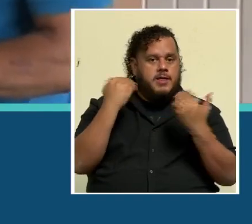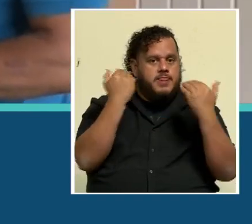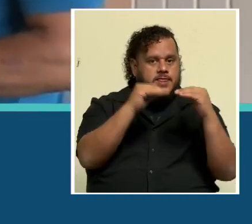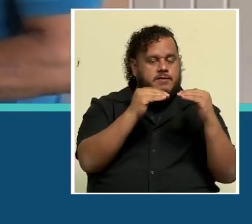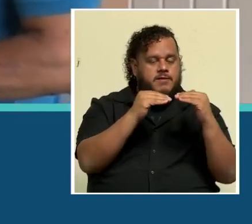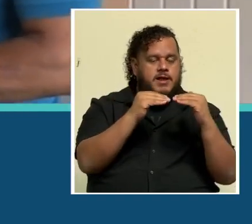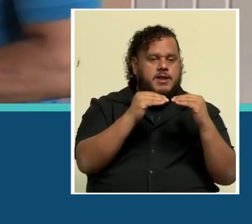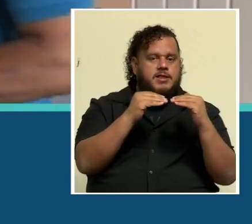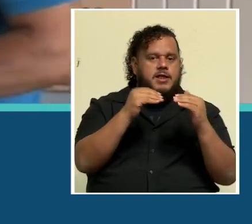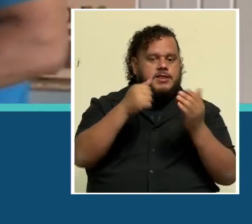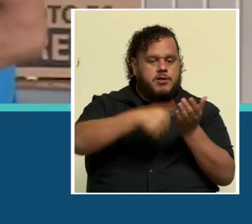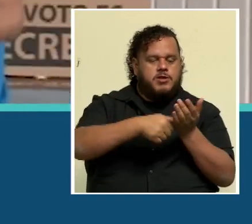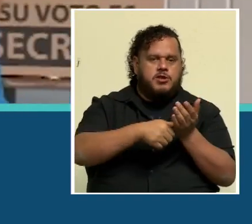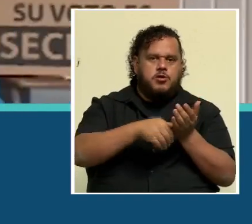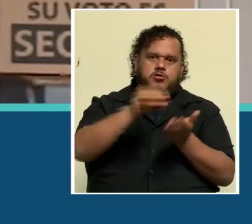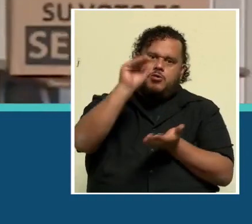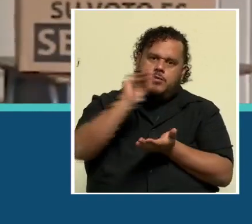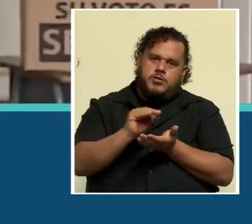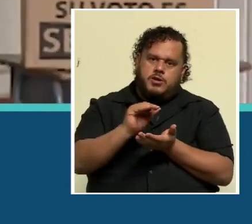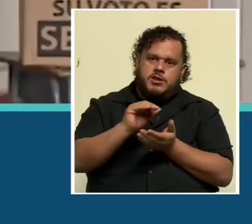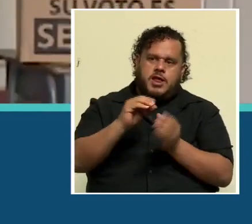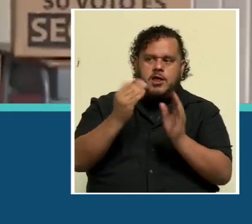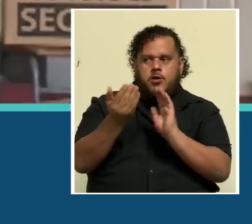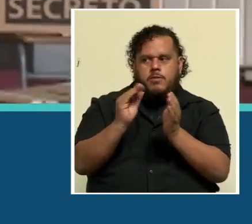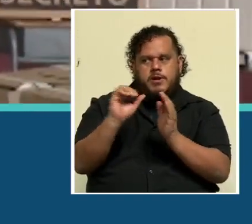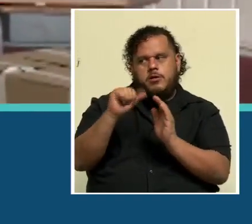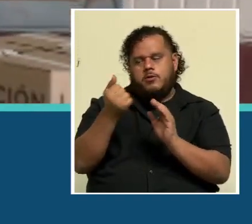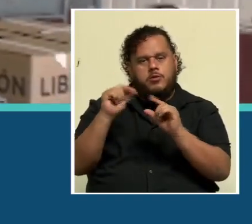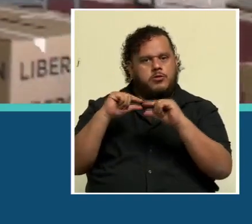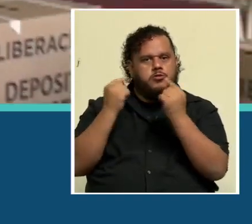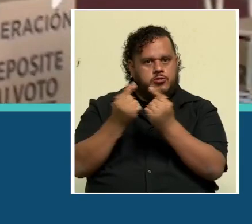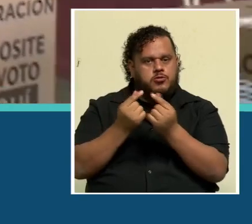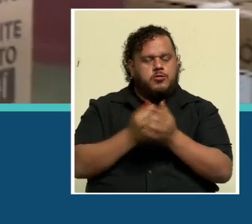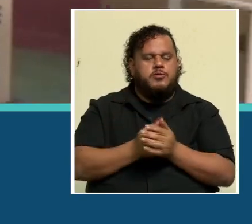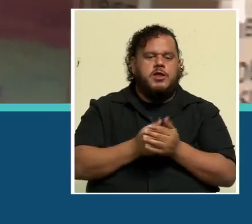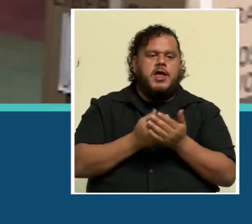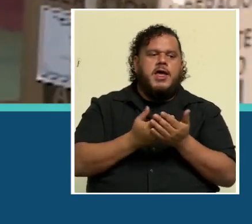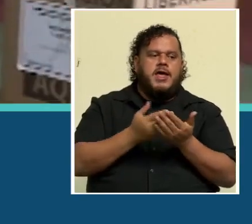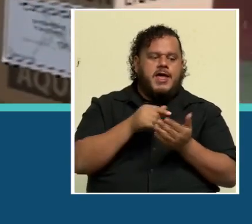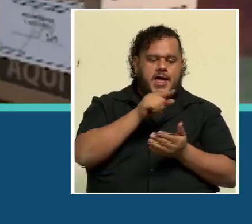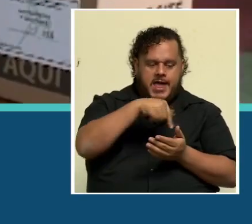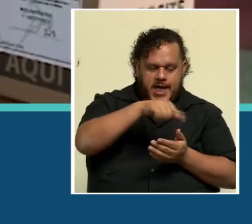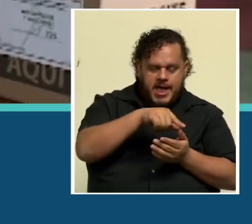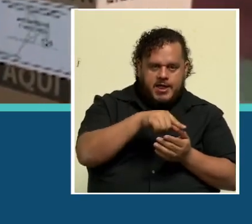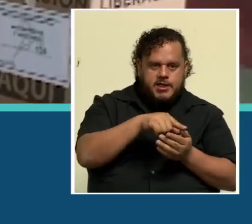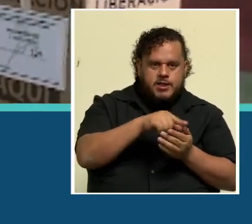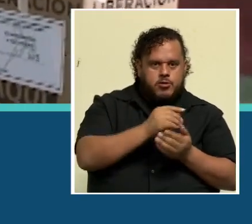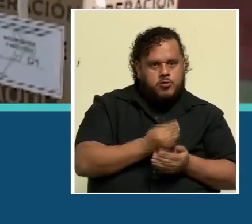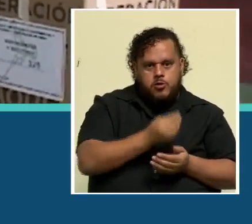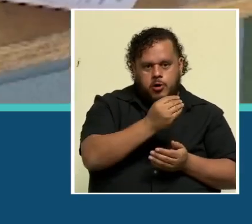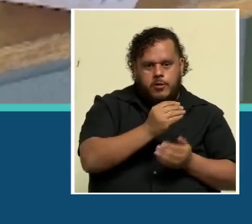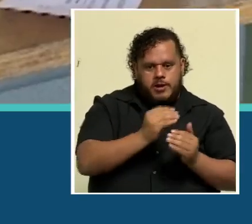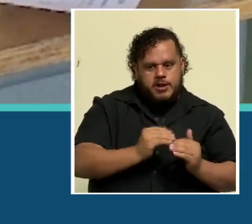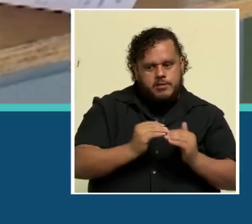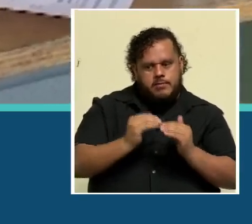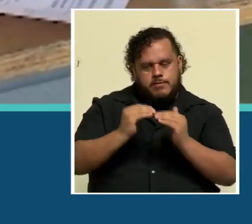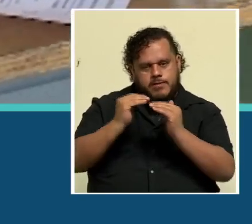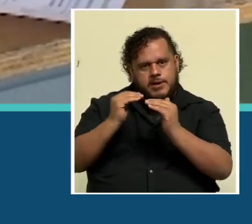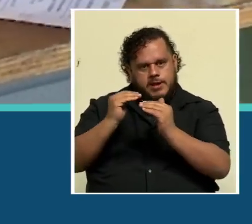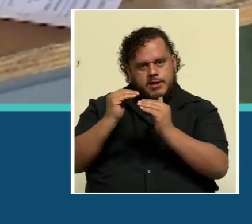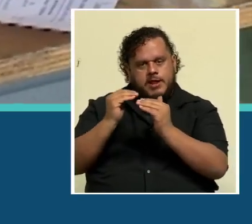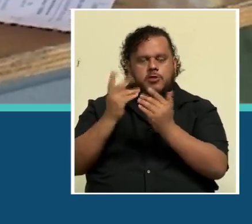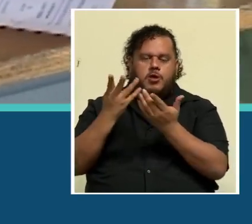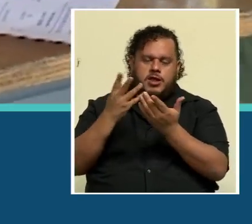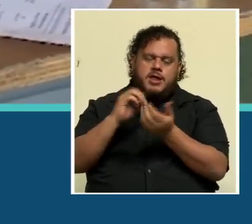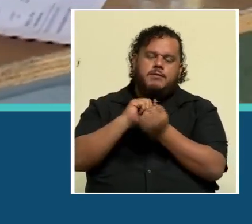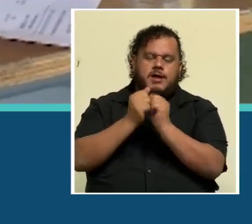poblaciones. Y bueno, conforme vayan envejeciendo, pues van adoptando estas conductas y lograrán ser un grupo